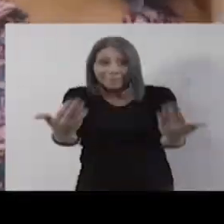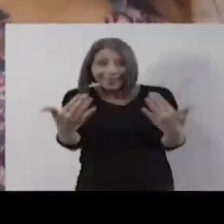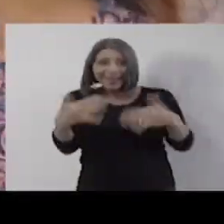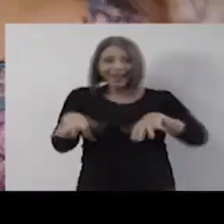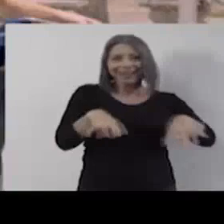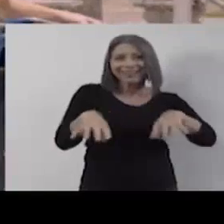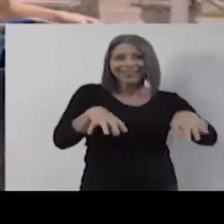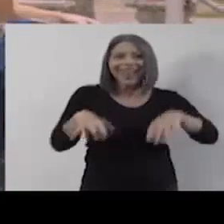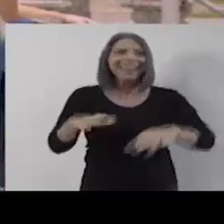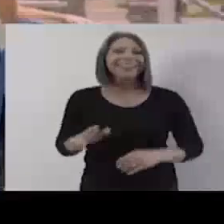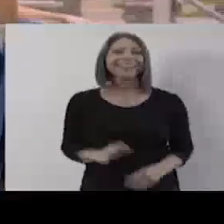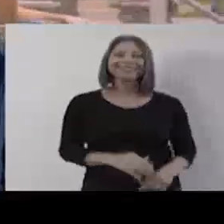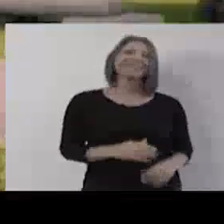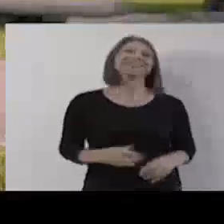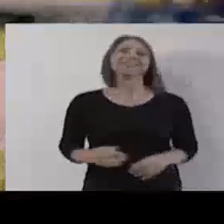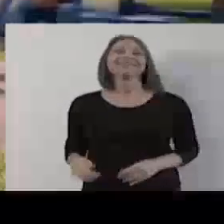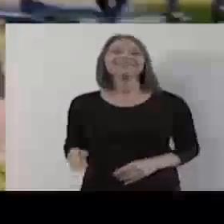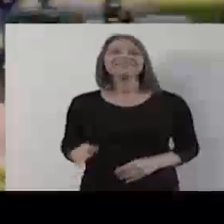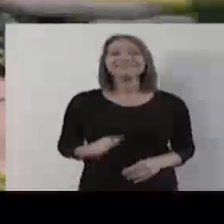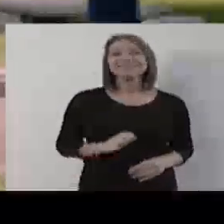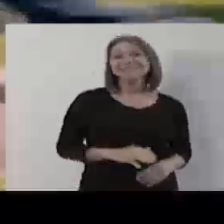¡Vengan a la actividad!